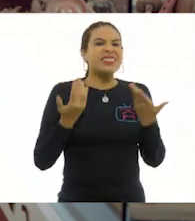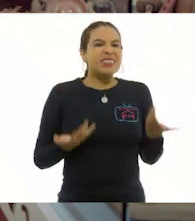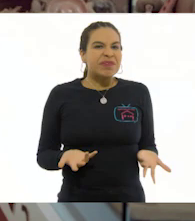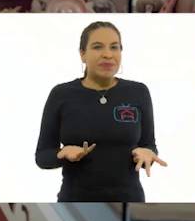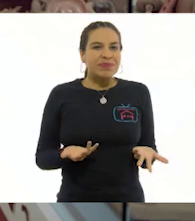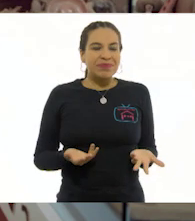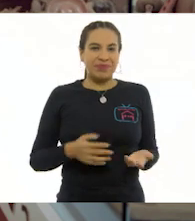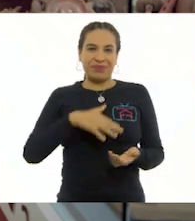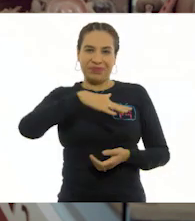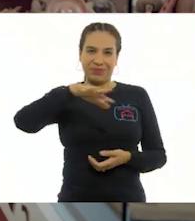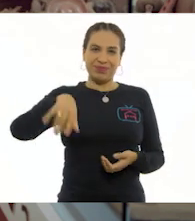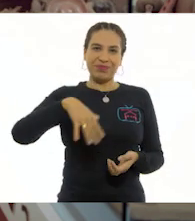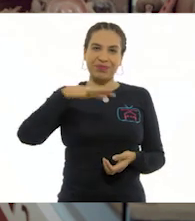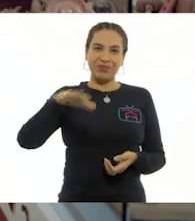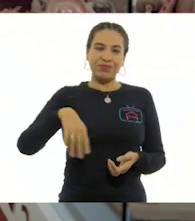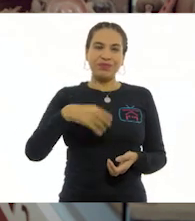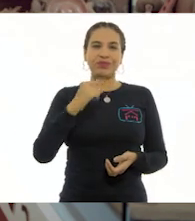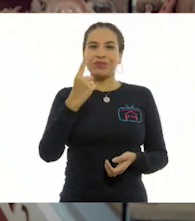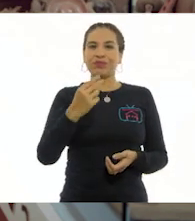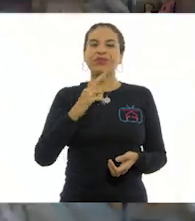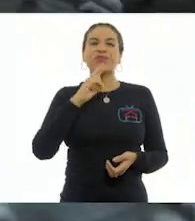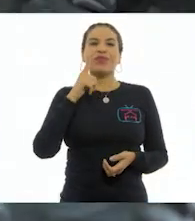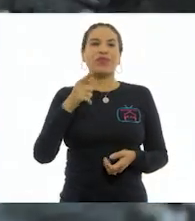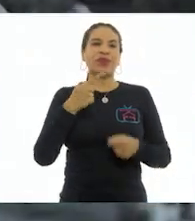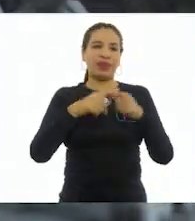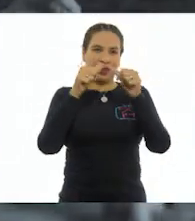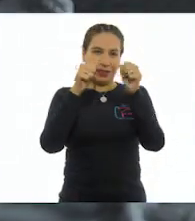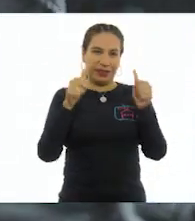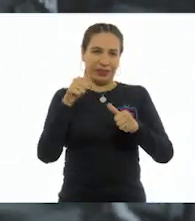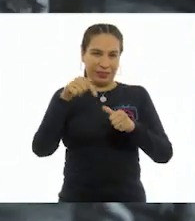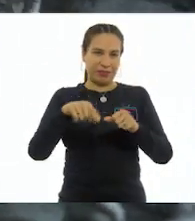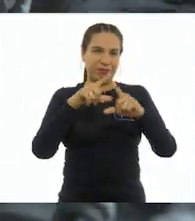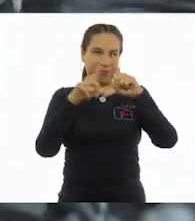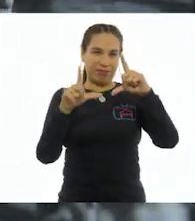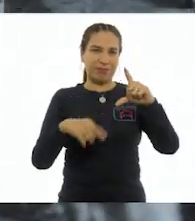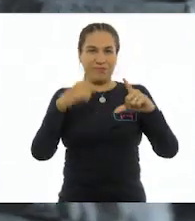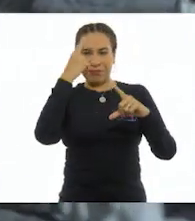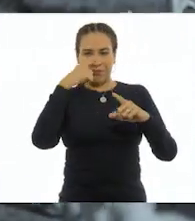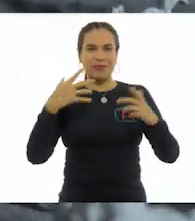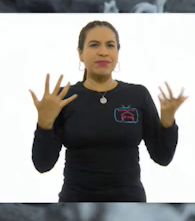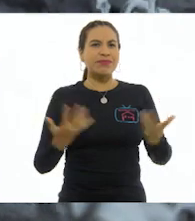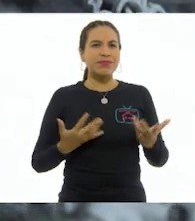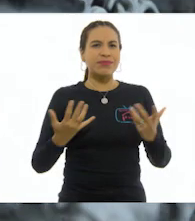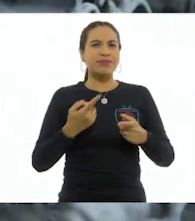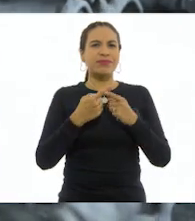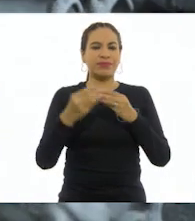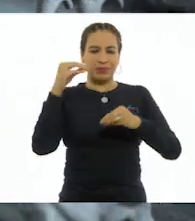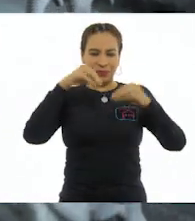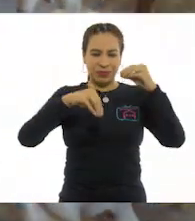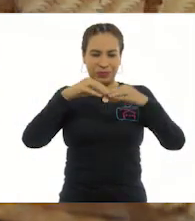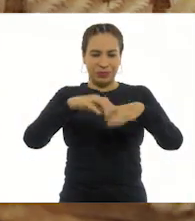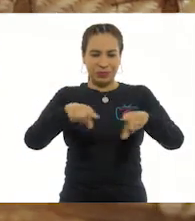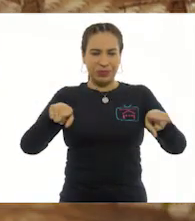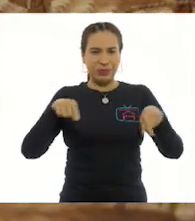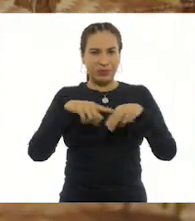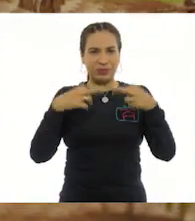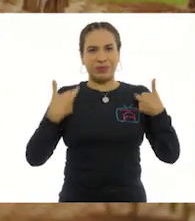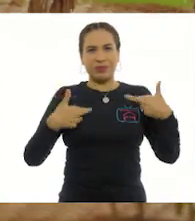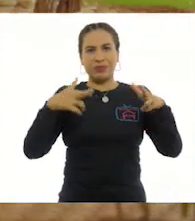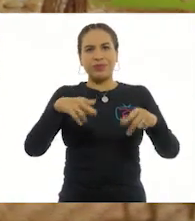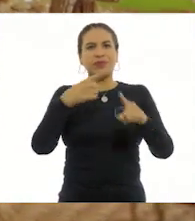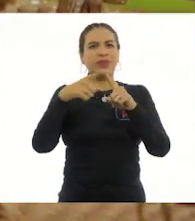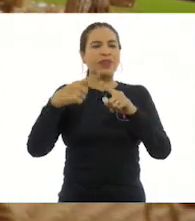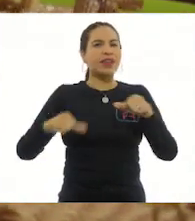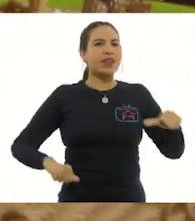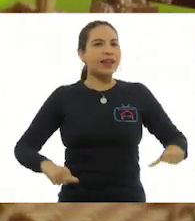de ir a buscar a muchos de los mejores artesanos de nuestro país para que realizaran maquetas que representan